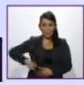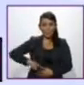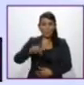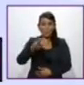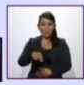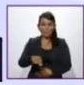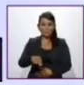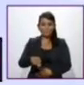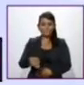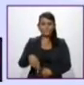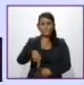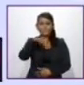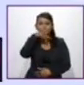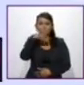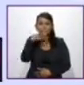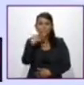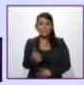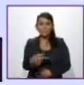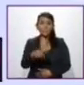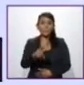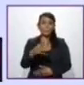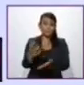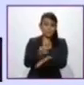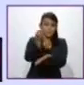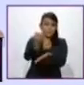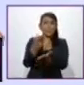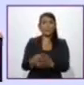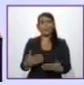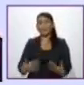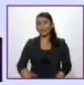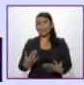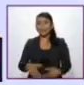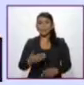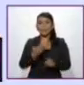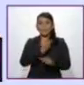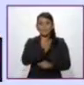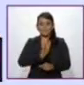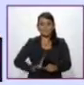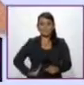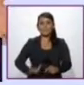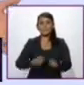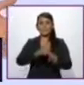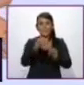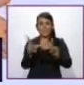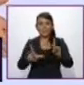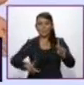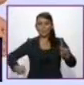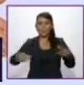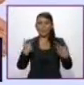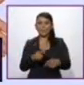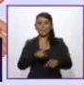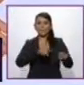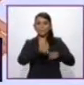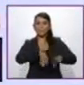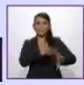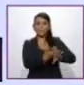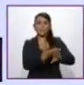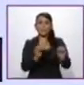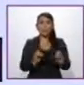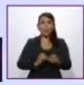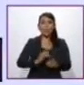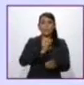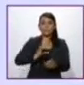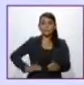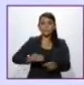y si llegara a ganar, se desquitaría el presidente de la República porque sabemos que es rencoroso. No se diga si gana la candidata de Morena.